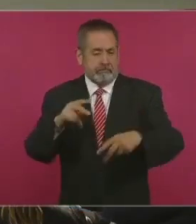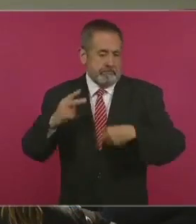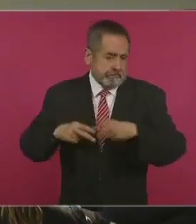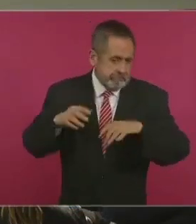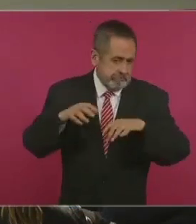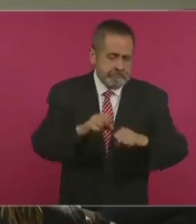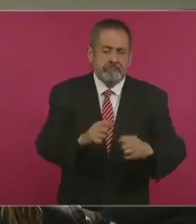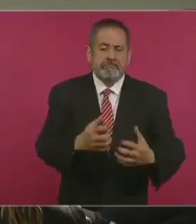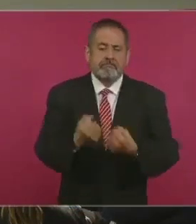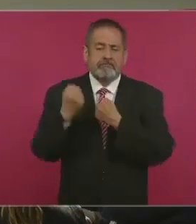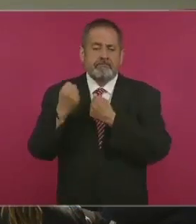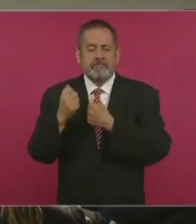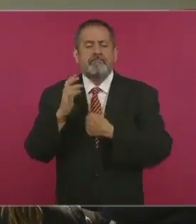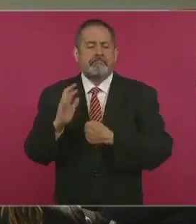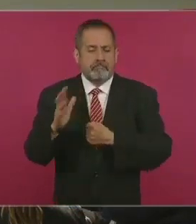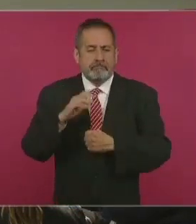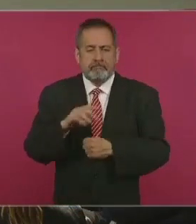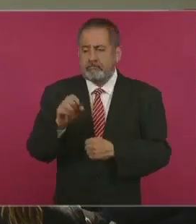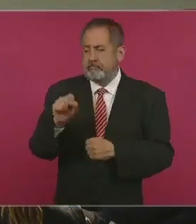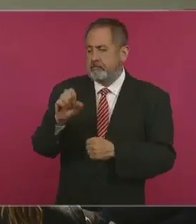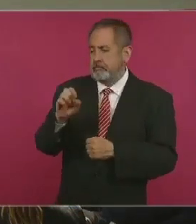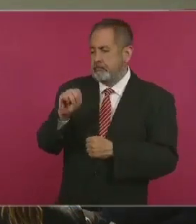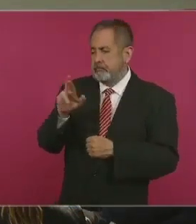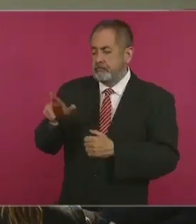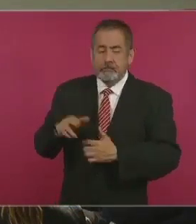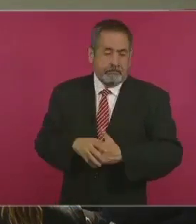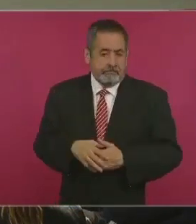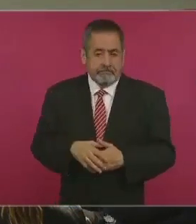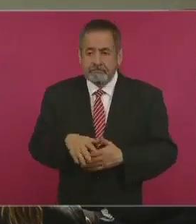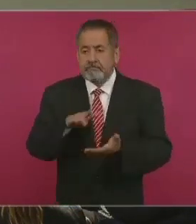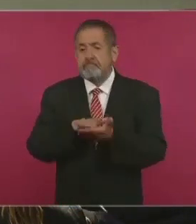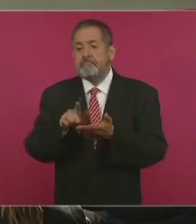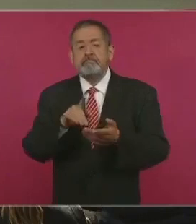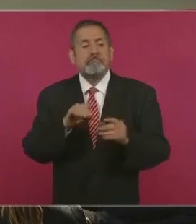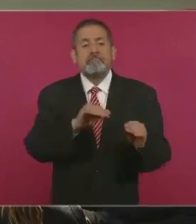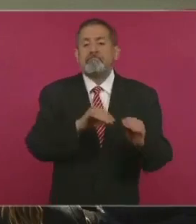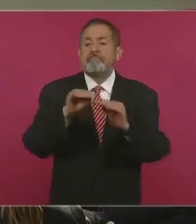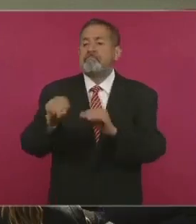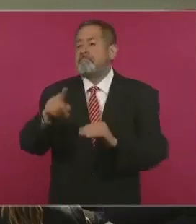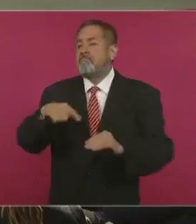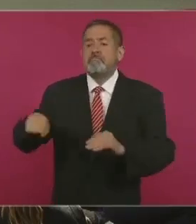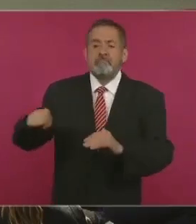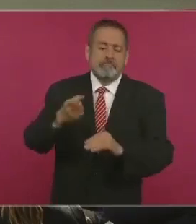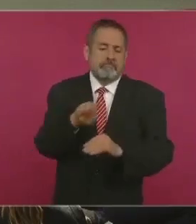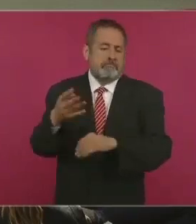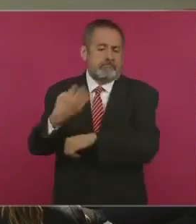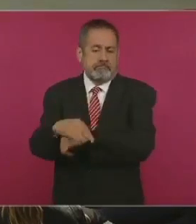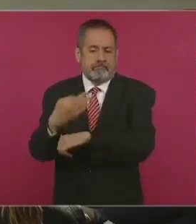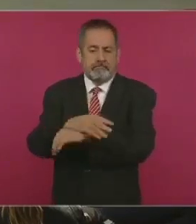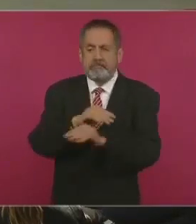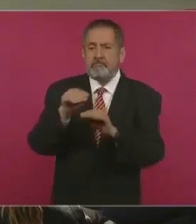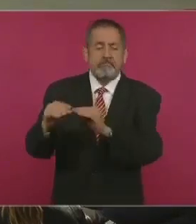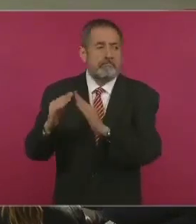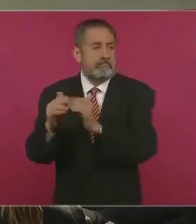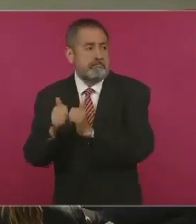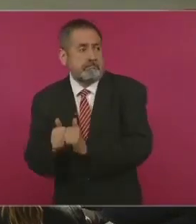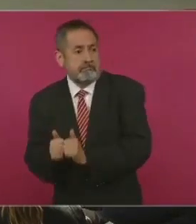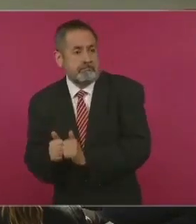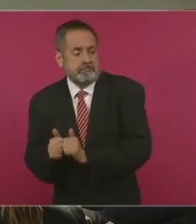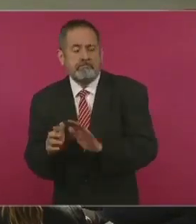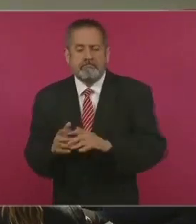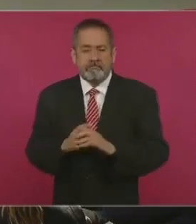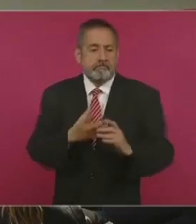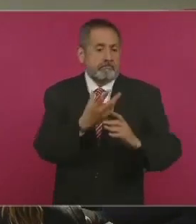de Marina. El apoyo para la activación de refugios temporales por parte de la Sedena. La evacuación